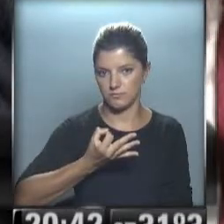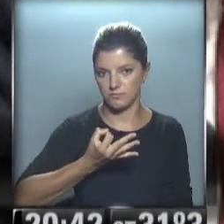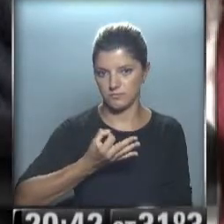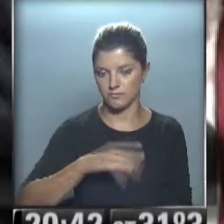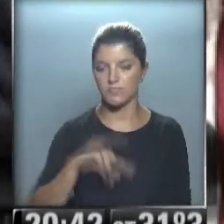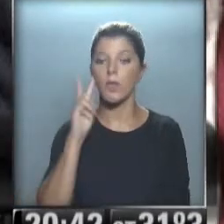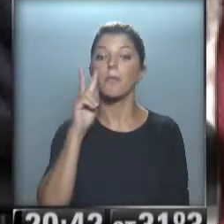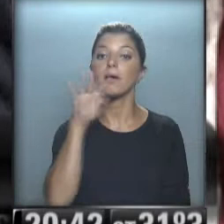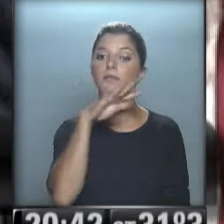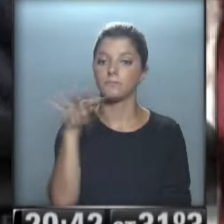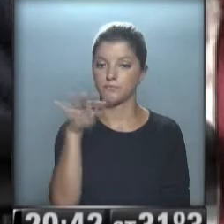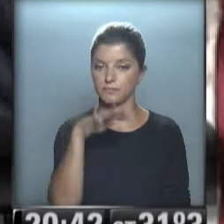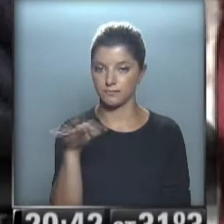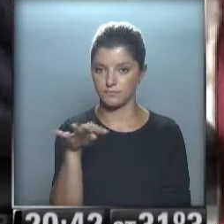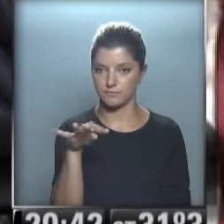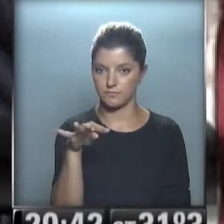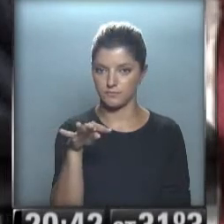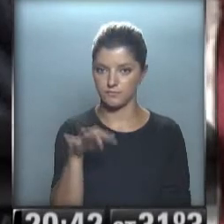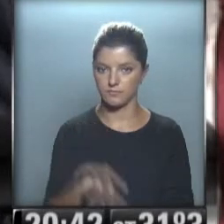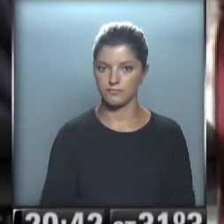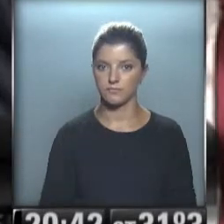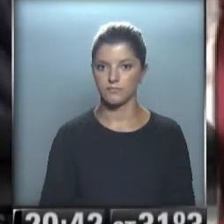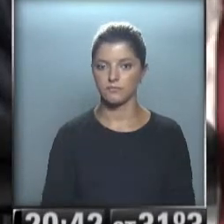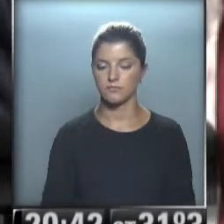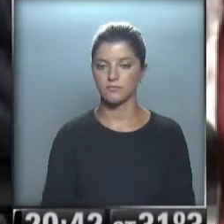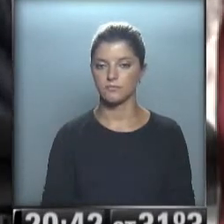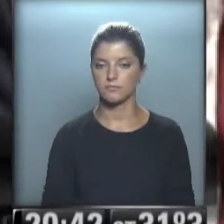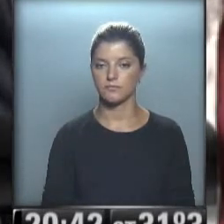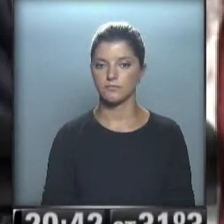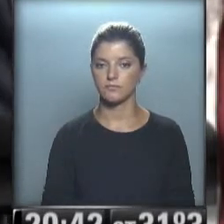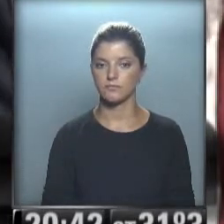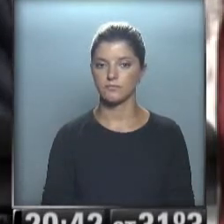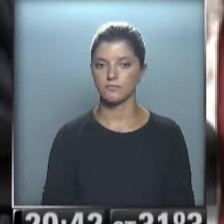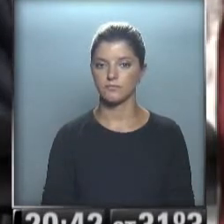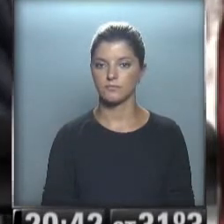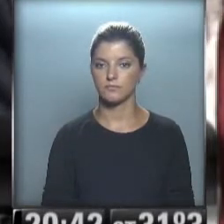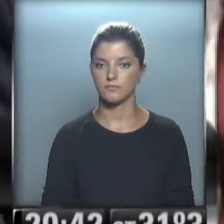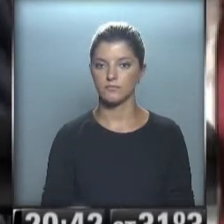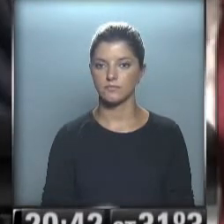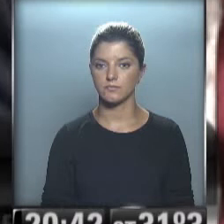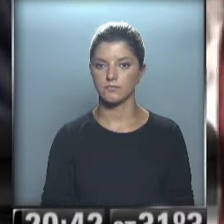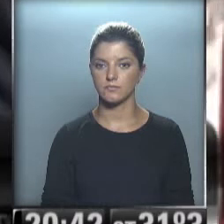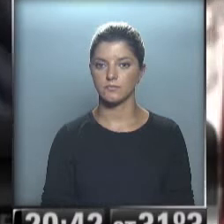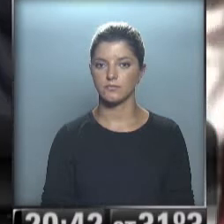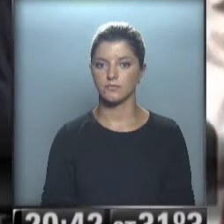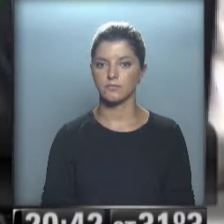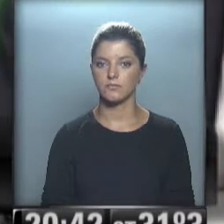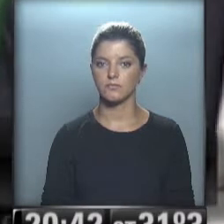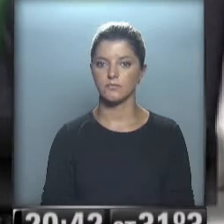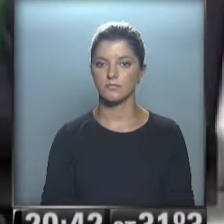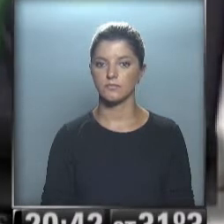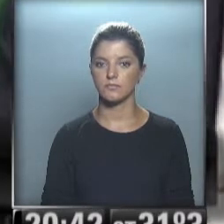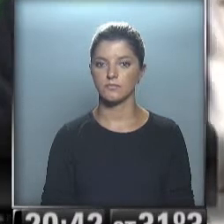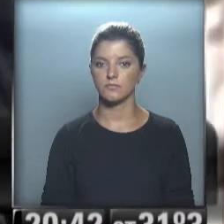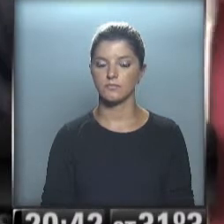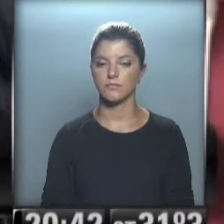this evidence. It is compelling and horrific. And it is important that those who have perpetrated these crimes